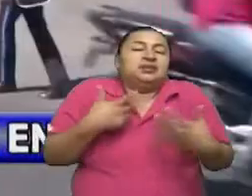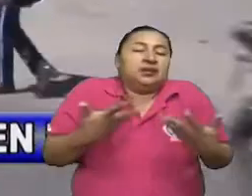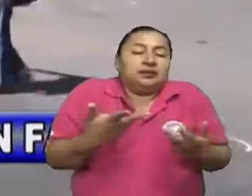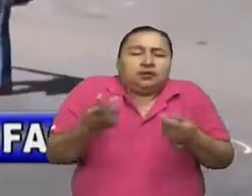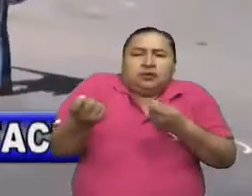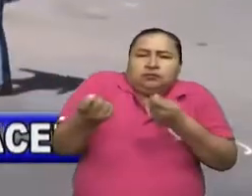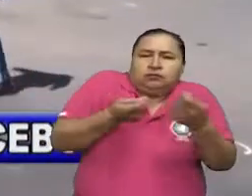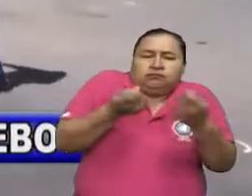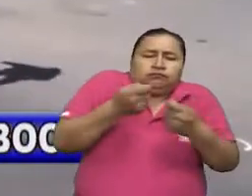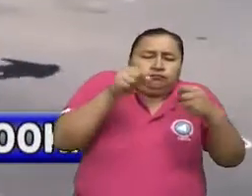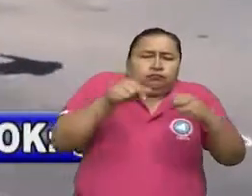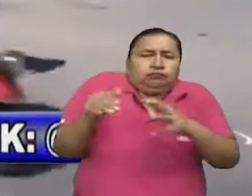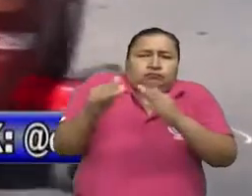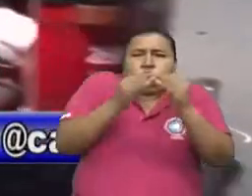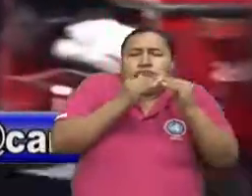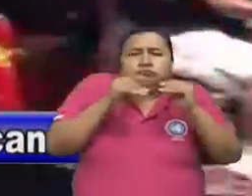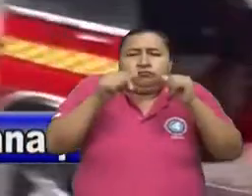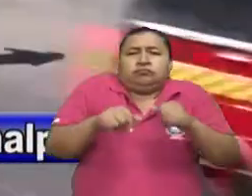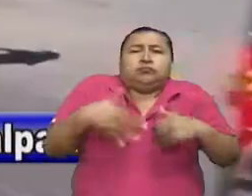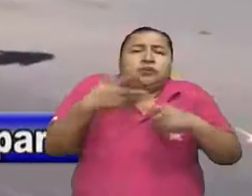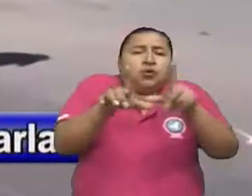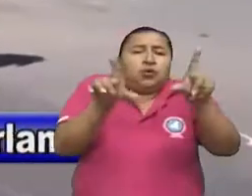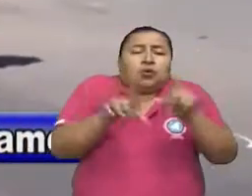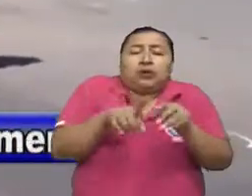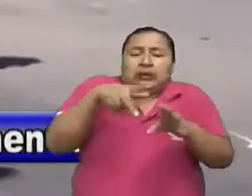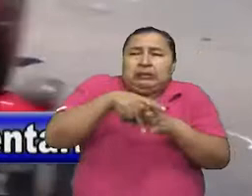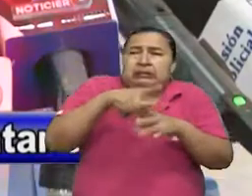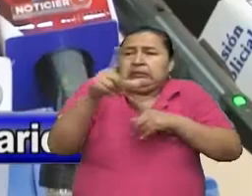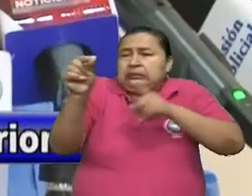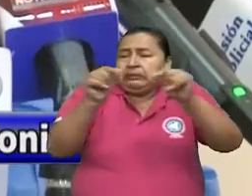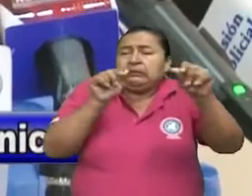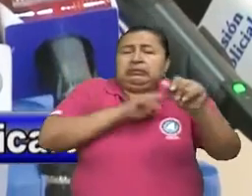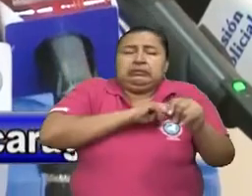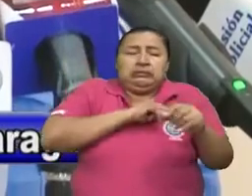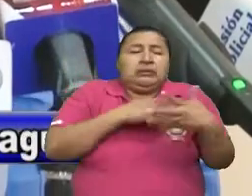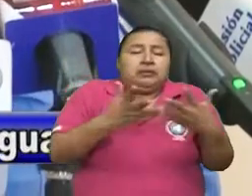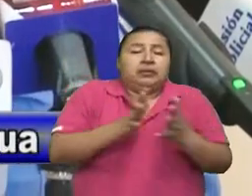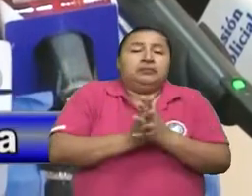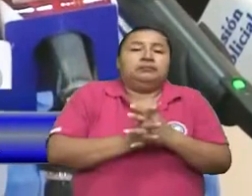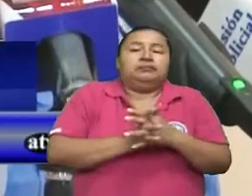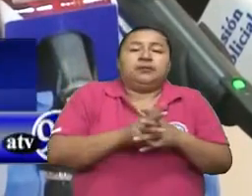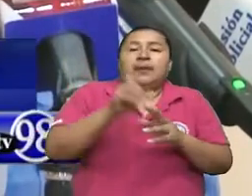regulación tanto en la ciudad como en las zonas rurales.